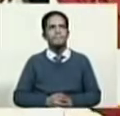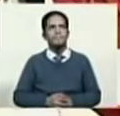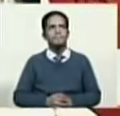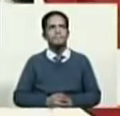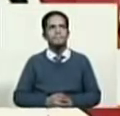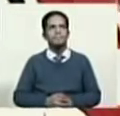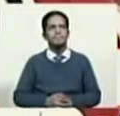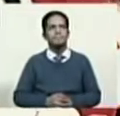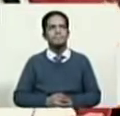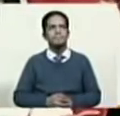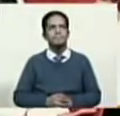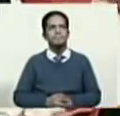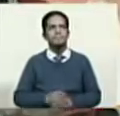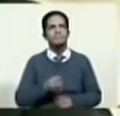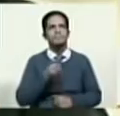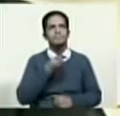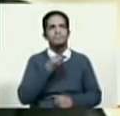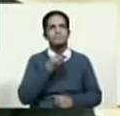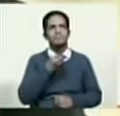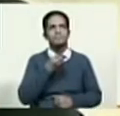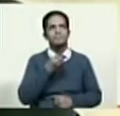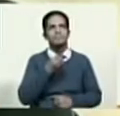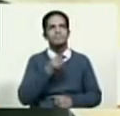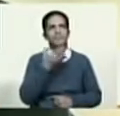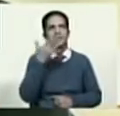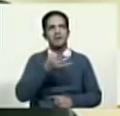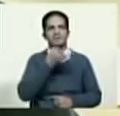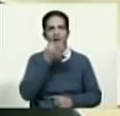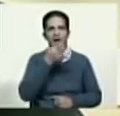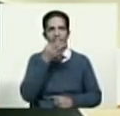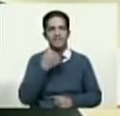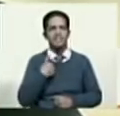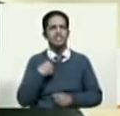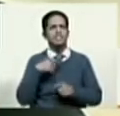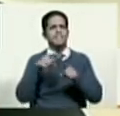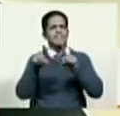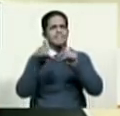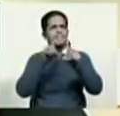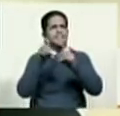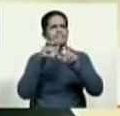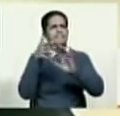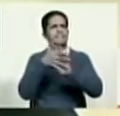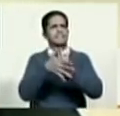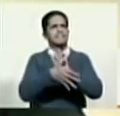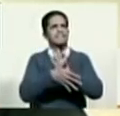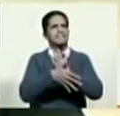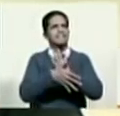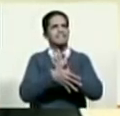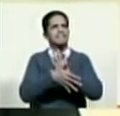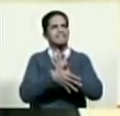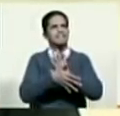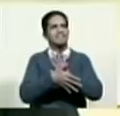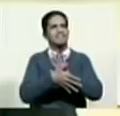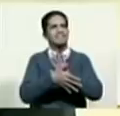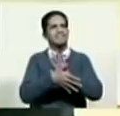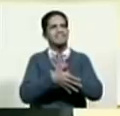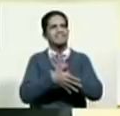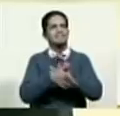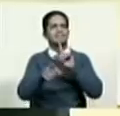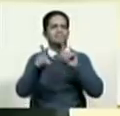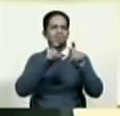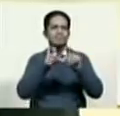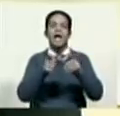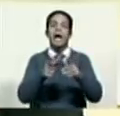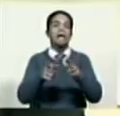Presidente, buenas tardes. Varias preguntas le quería hacer sobre los... 15. No, tres. Sobre los